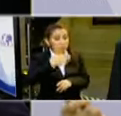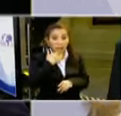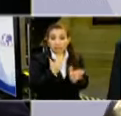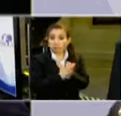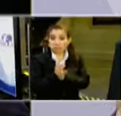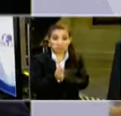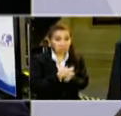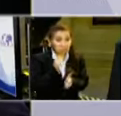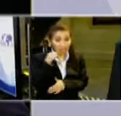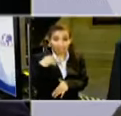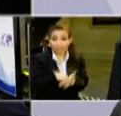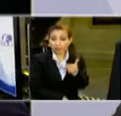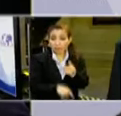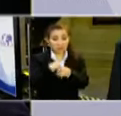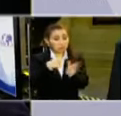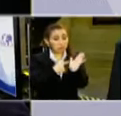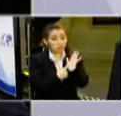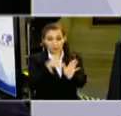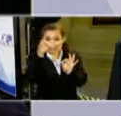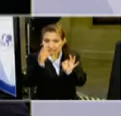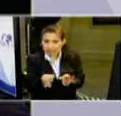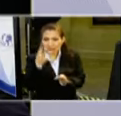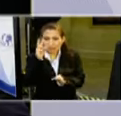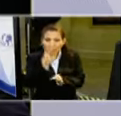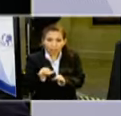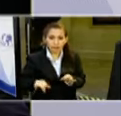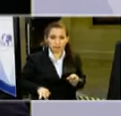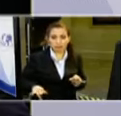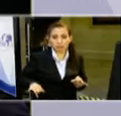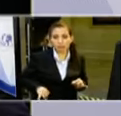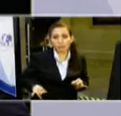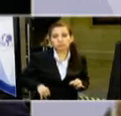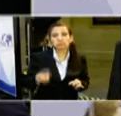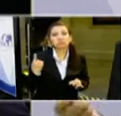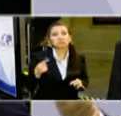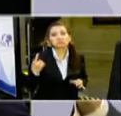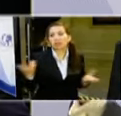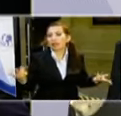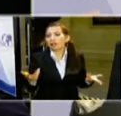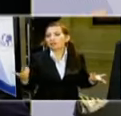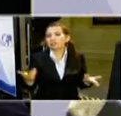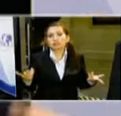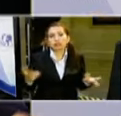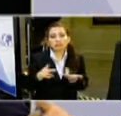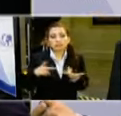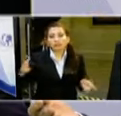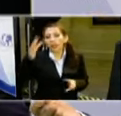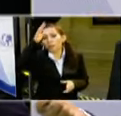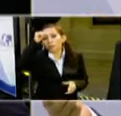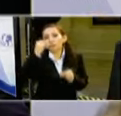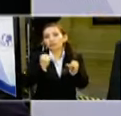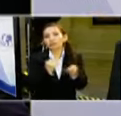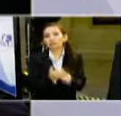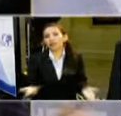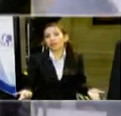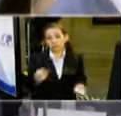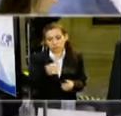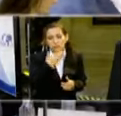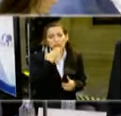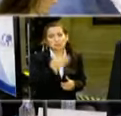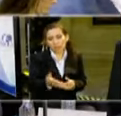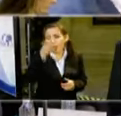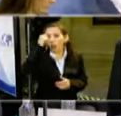ganas, si ellos no muestran su verdadero interés, ¿para qué hacemos tratados? Somos muy buenos